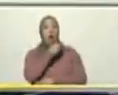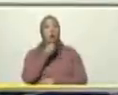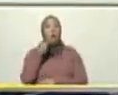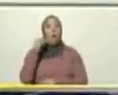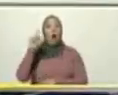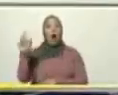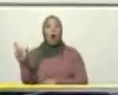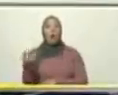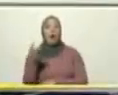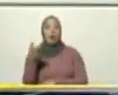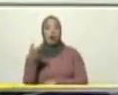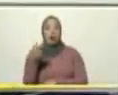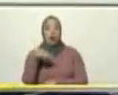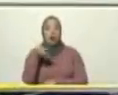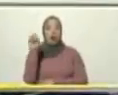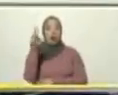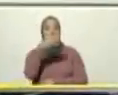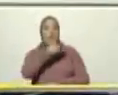se autoproclamó.